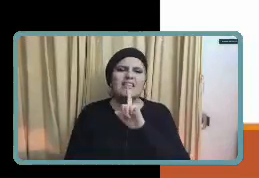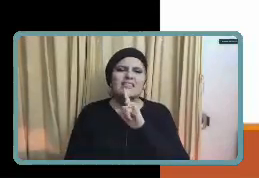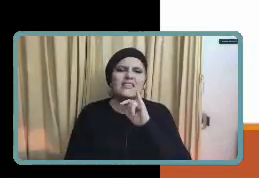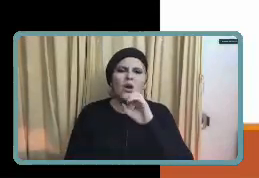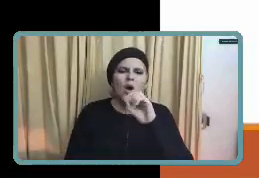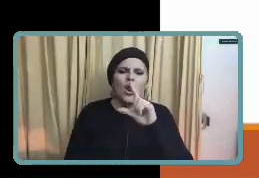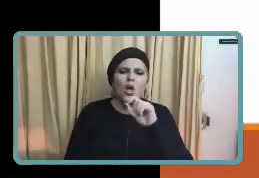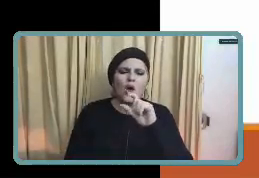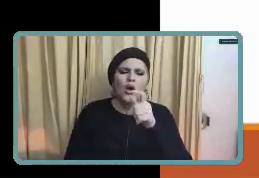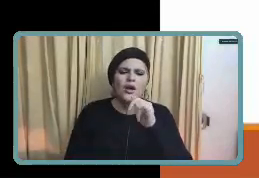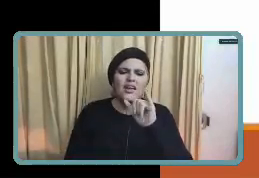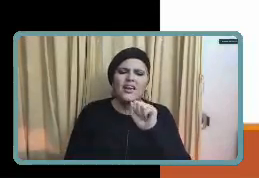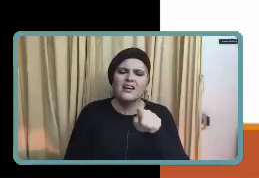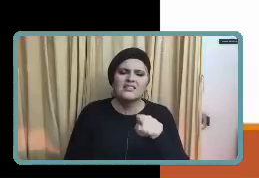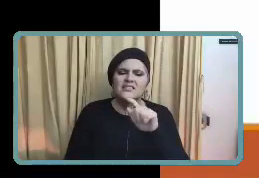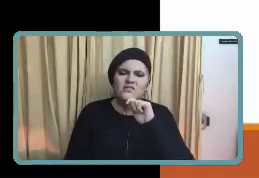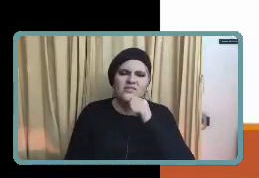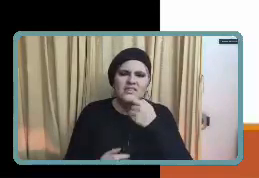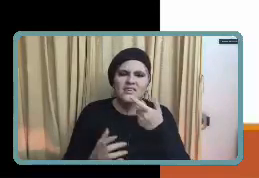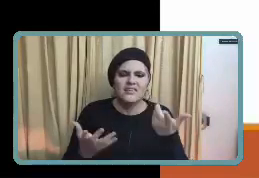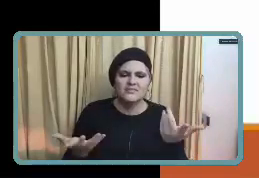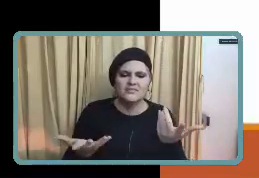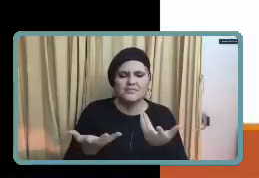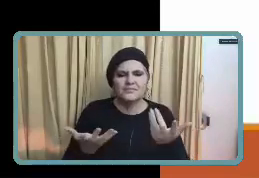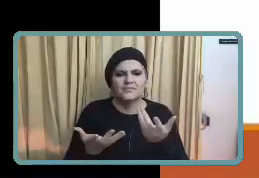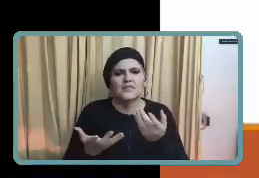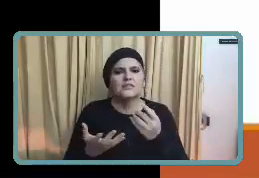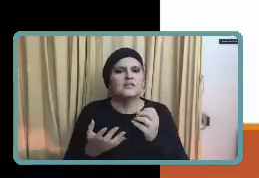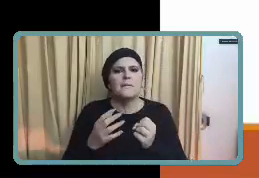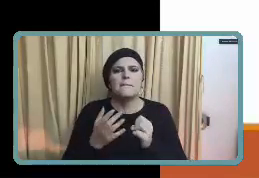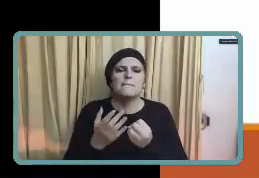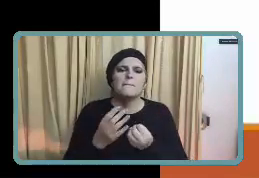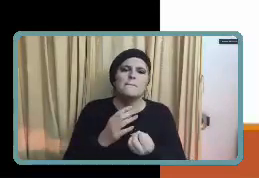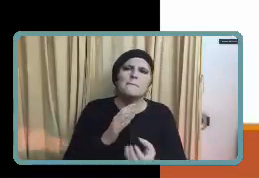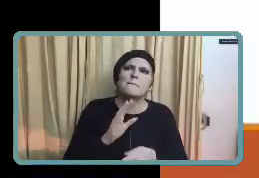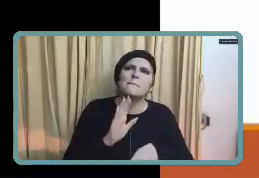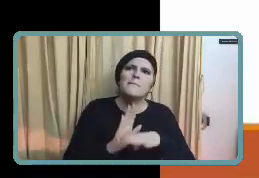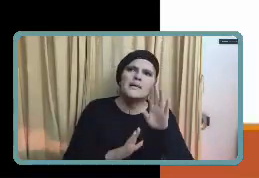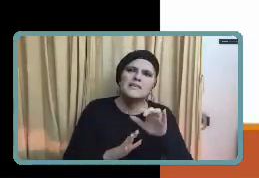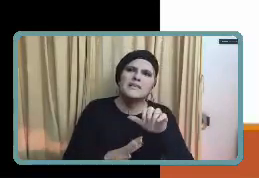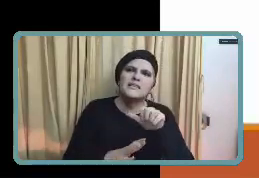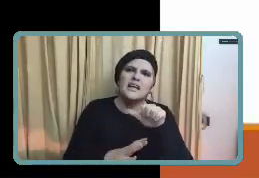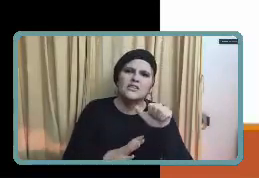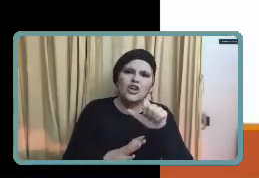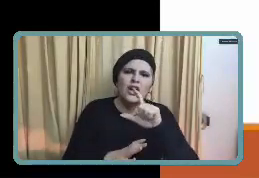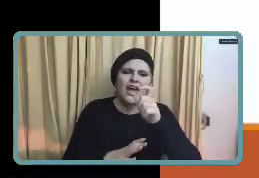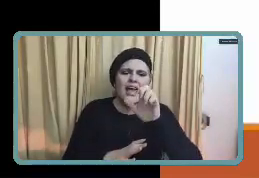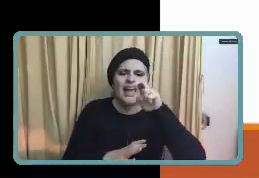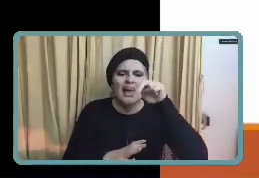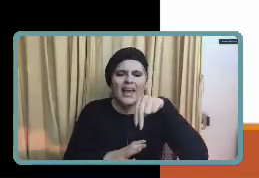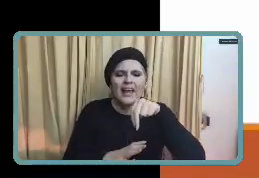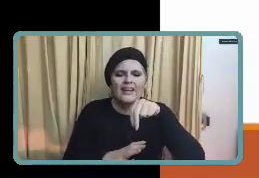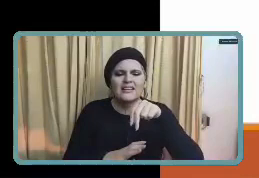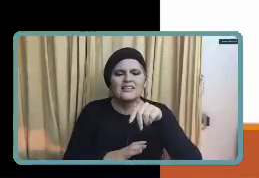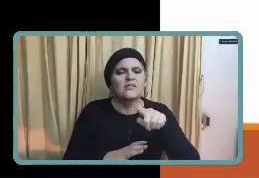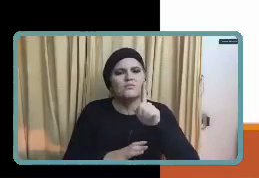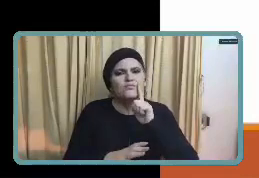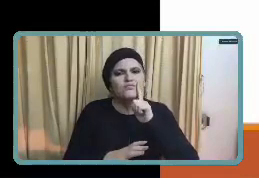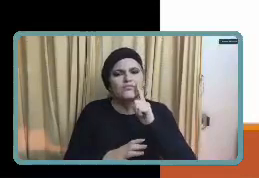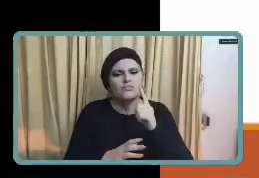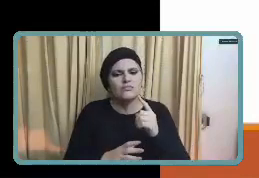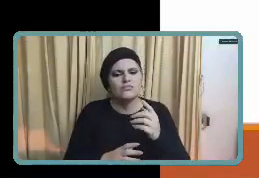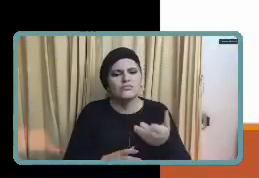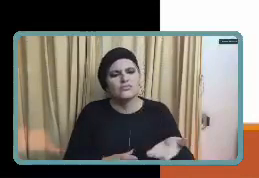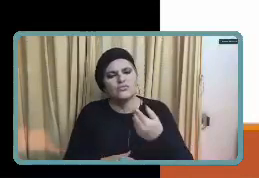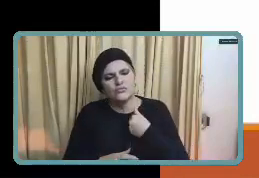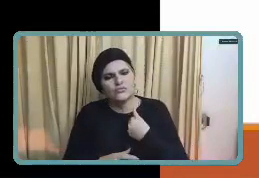poligénica. Cada vez salen nuevos genes, ya 600 genes, 800 genes, etcétera. A veces salen en las noticias, ¿no es